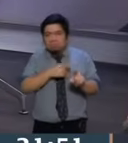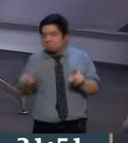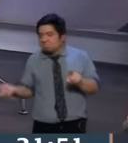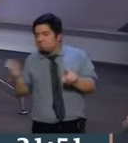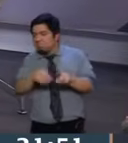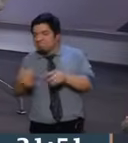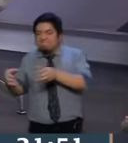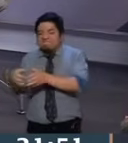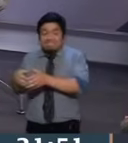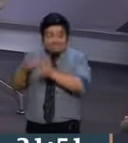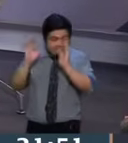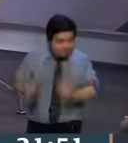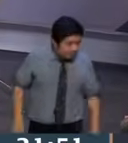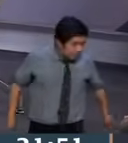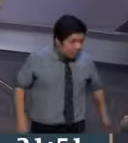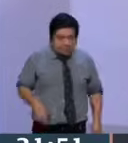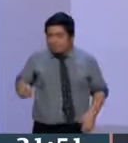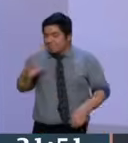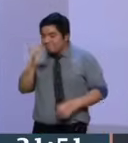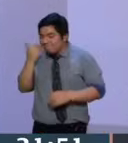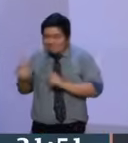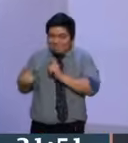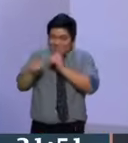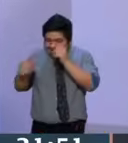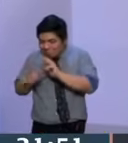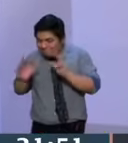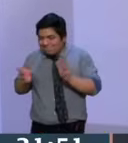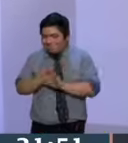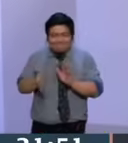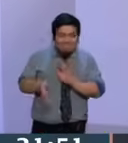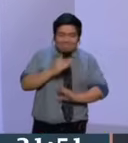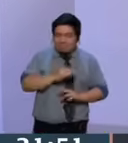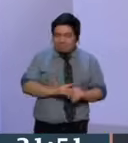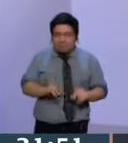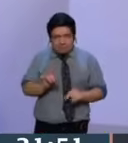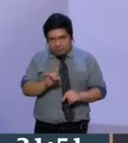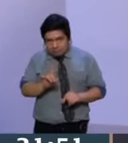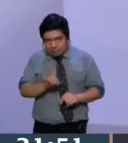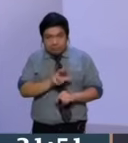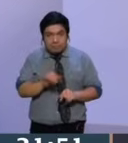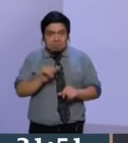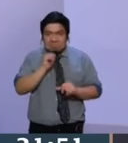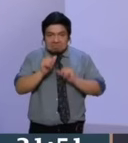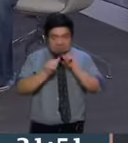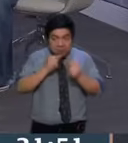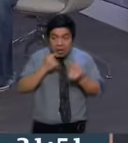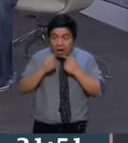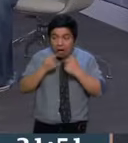una caja y diga, híjole, no, llegó un cuadro con el que no coincido y entonces voy a correr a la esquina, porque así no vamos a construir en